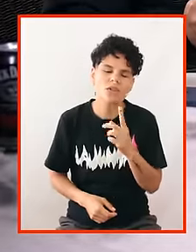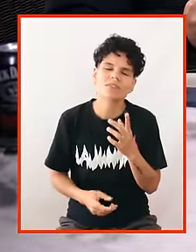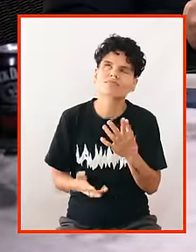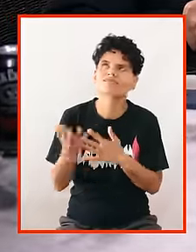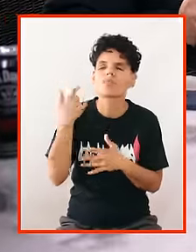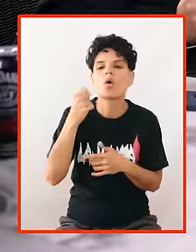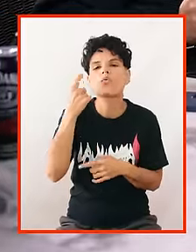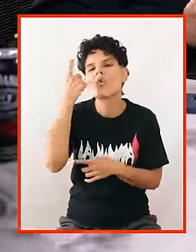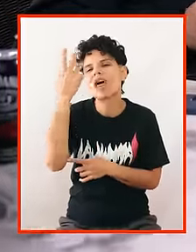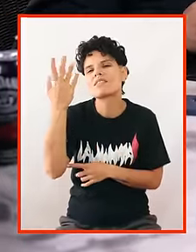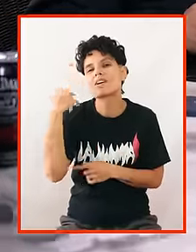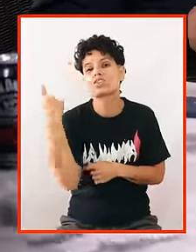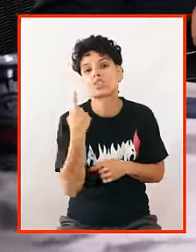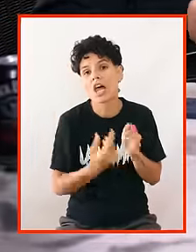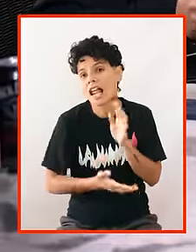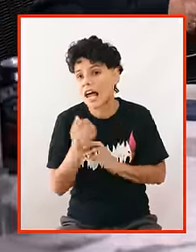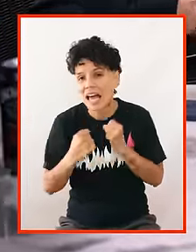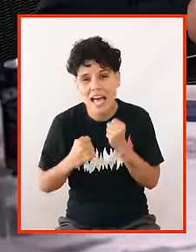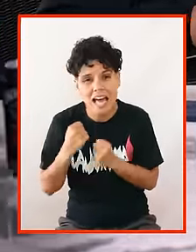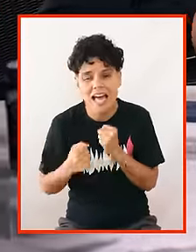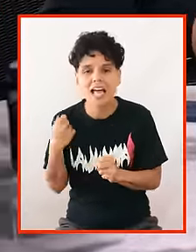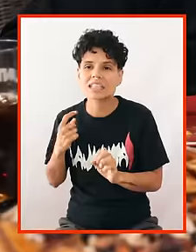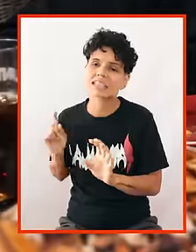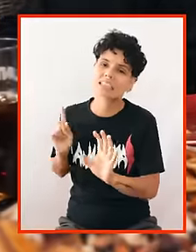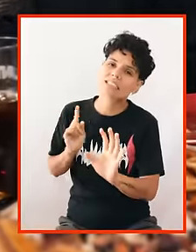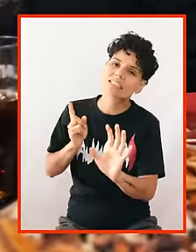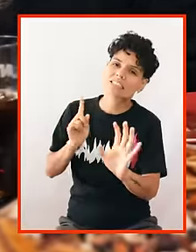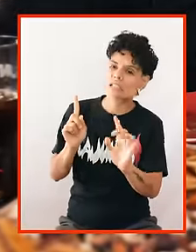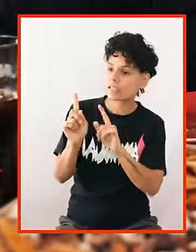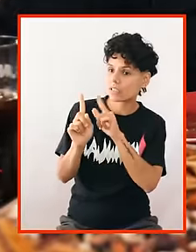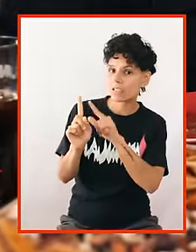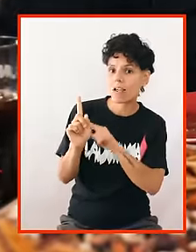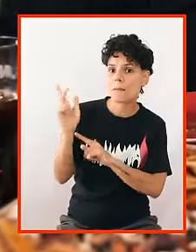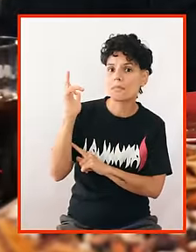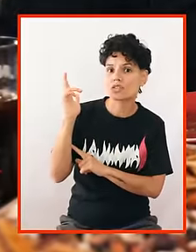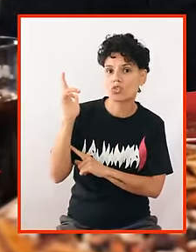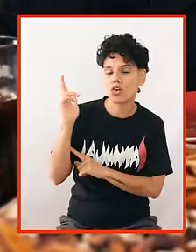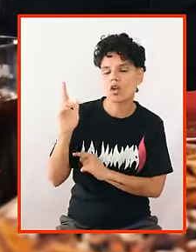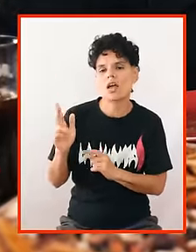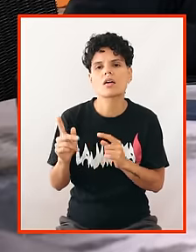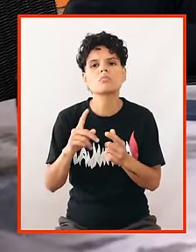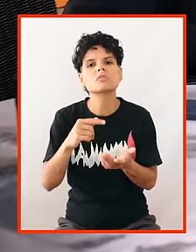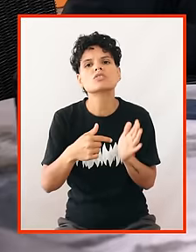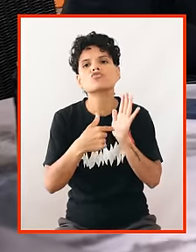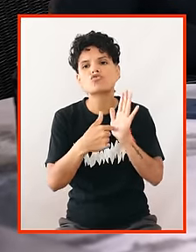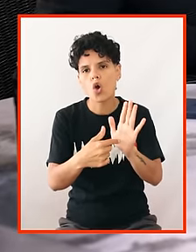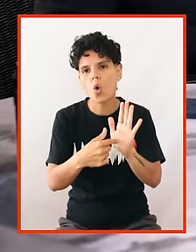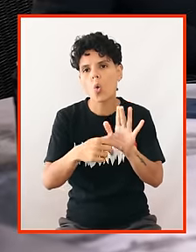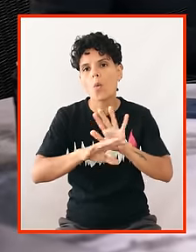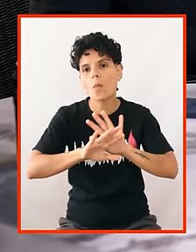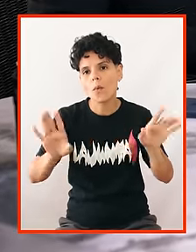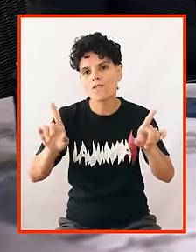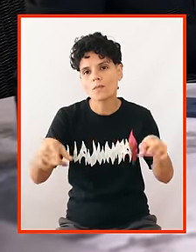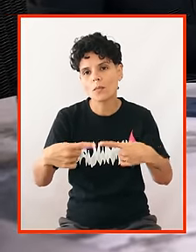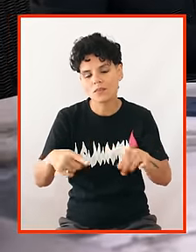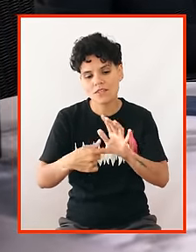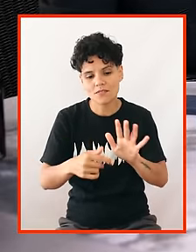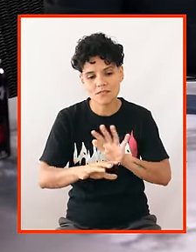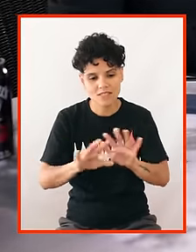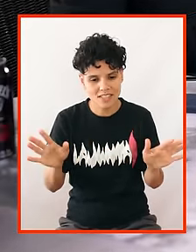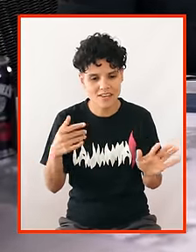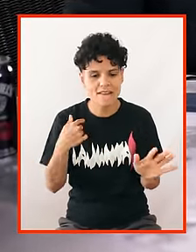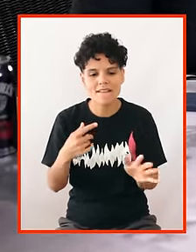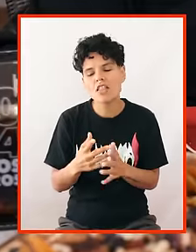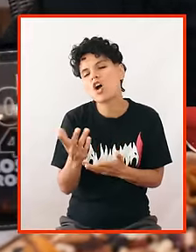que así calentamos la. De una vez que nos salieron persiguiendo con una pistola. ¿Dónde? Ay, pero ¿cómo? En México. ¿Pero cómo? Después de un show. Pronto puedo pasar en Chile,